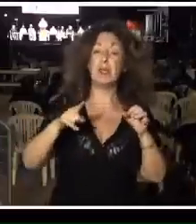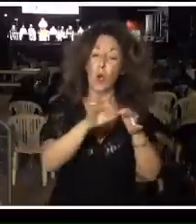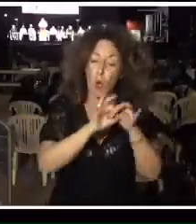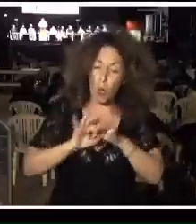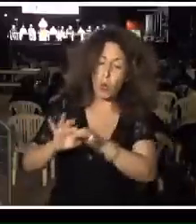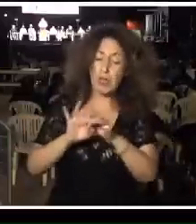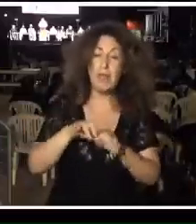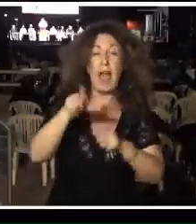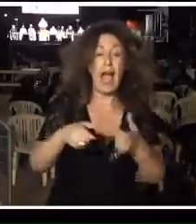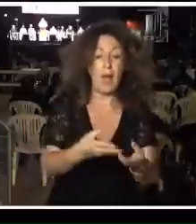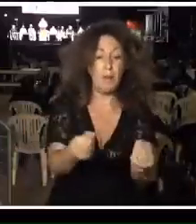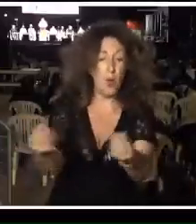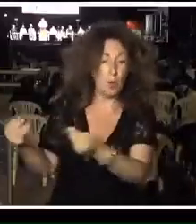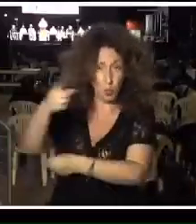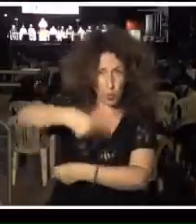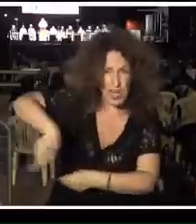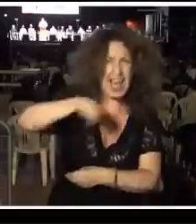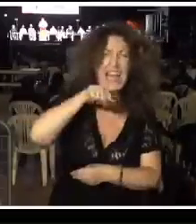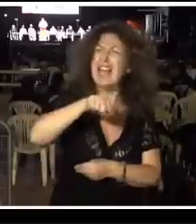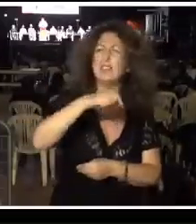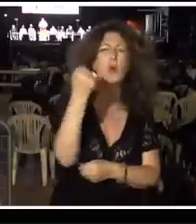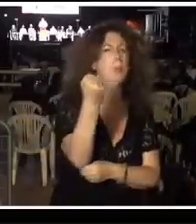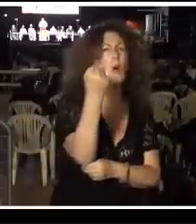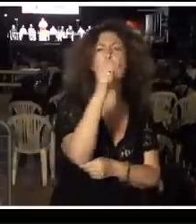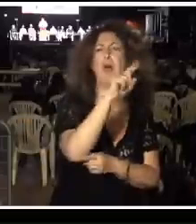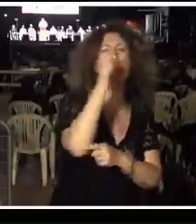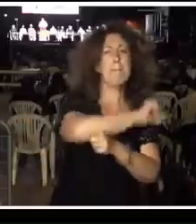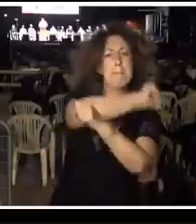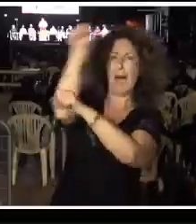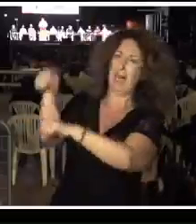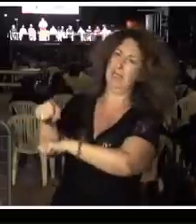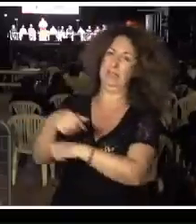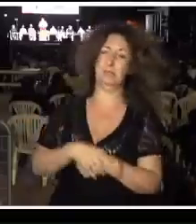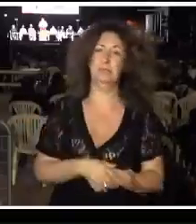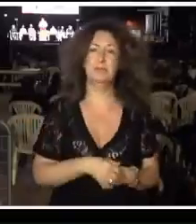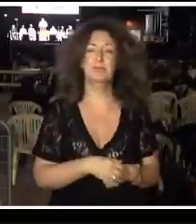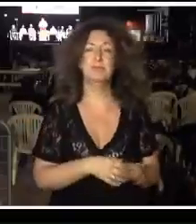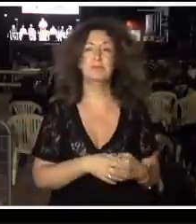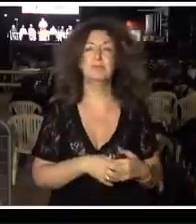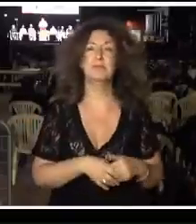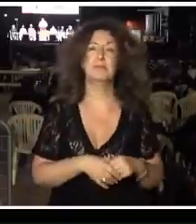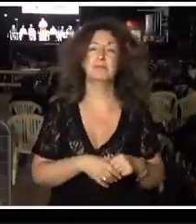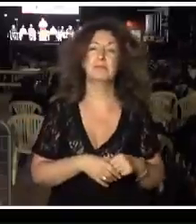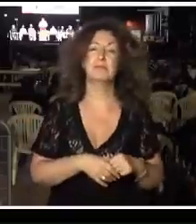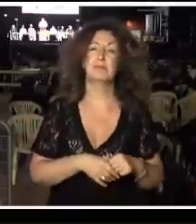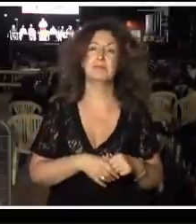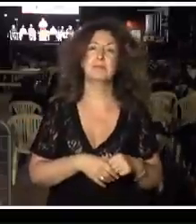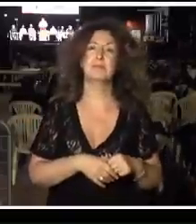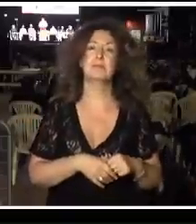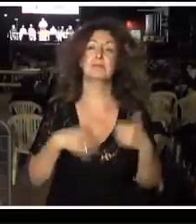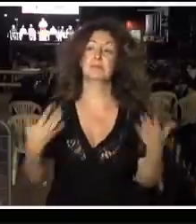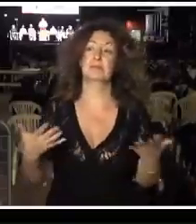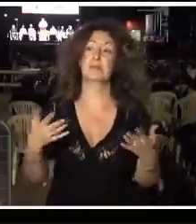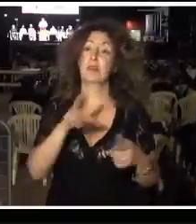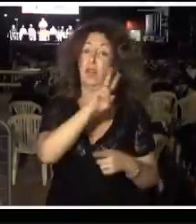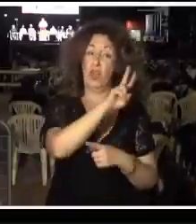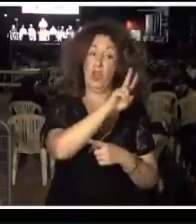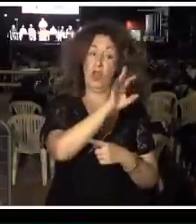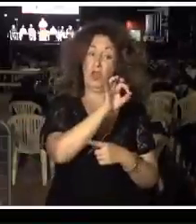siguen siendo la más poderosa herramienta de los desposeídos. Desde